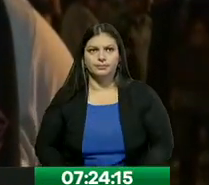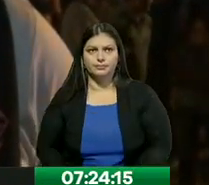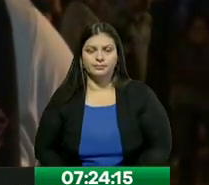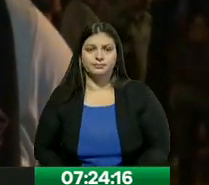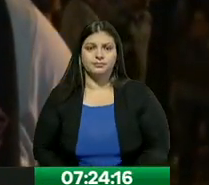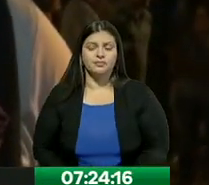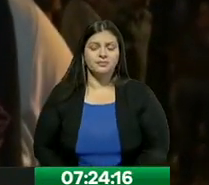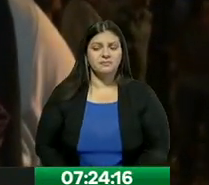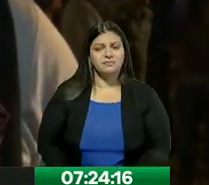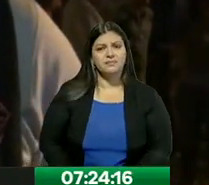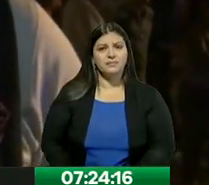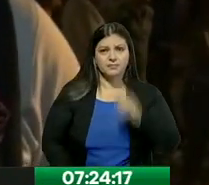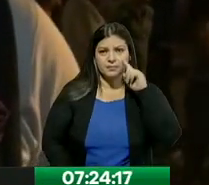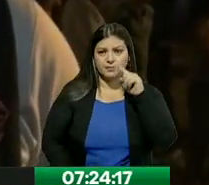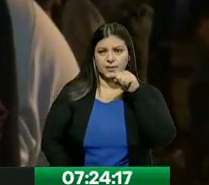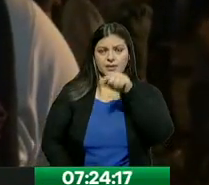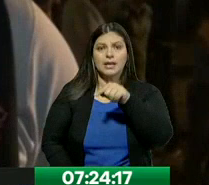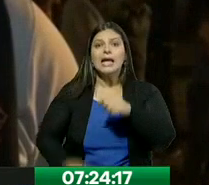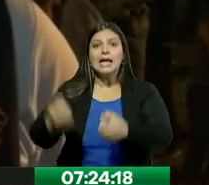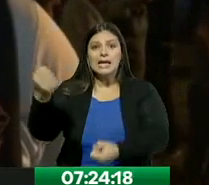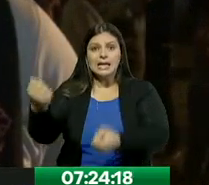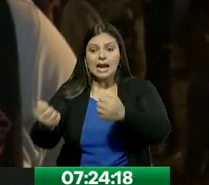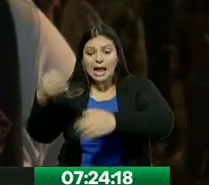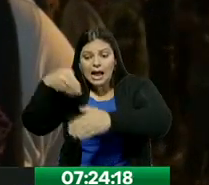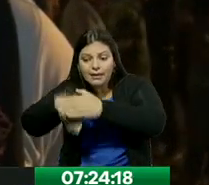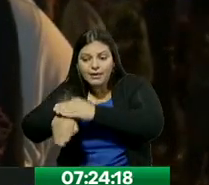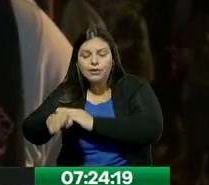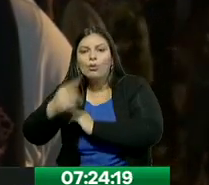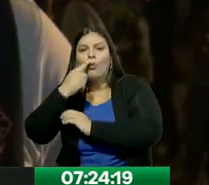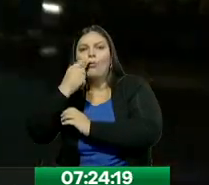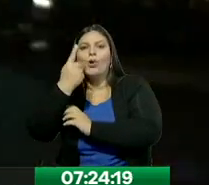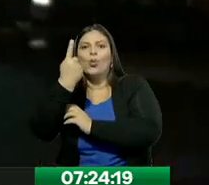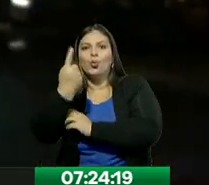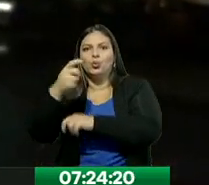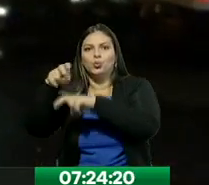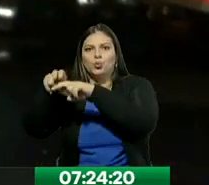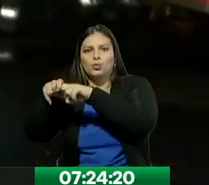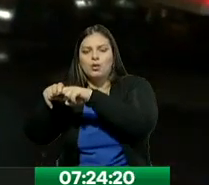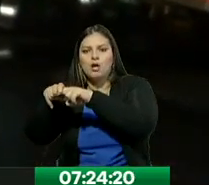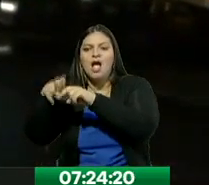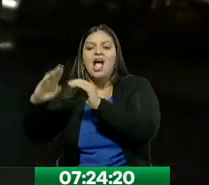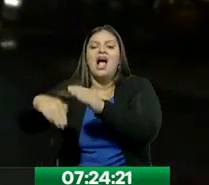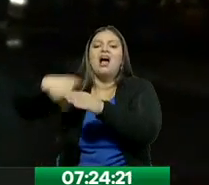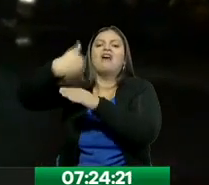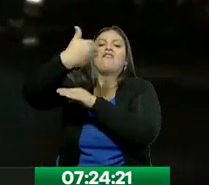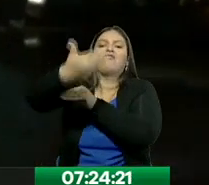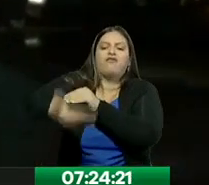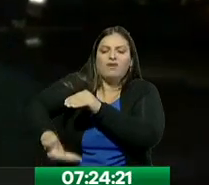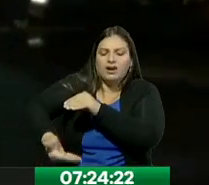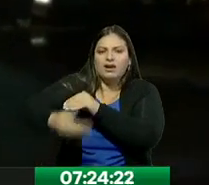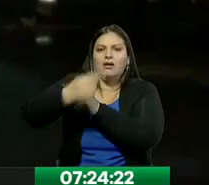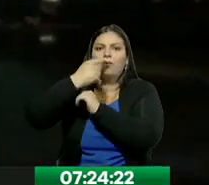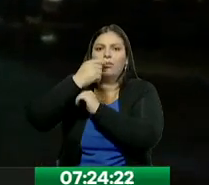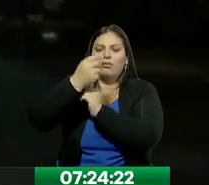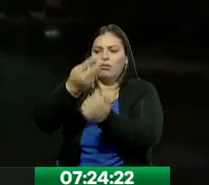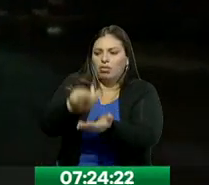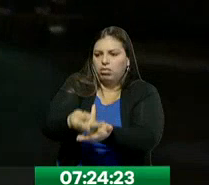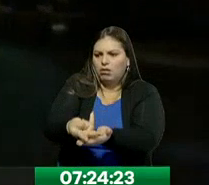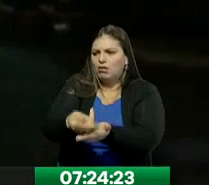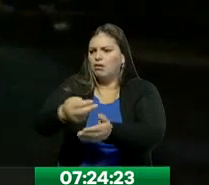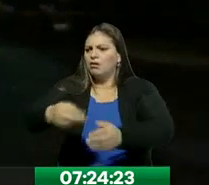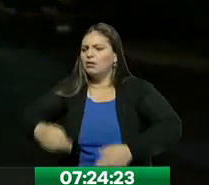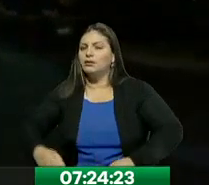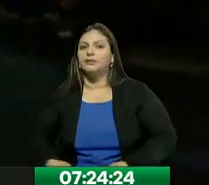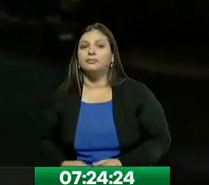salir del vehículo por sus propios medios, pero en el exterior falleció. Al momento de nuestra llegada ya las personas se encontraban sin signos, no se pudo